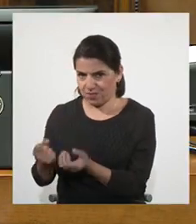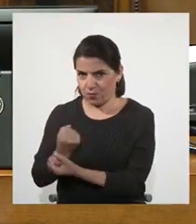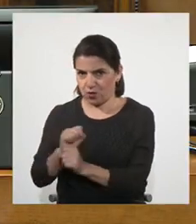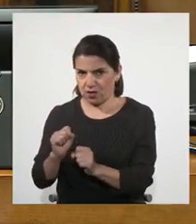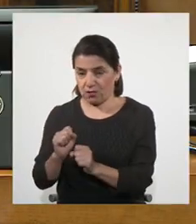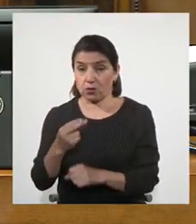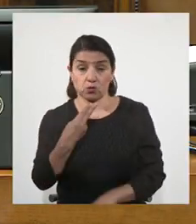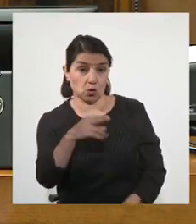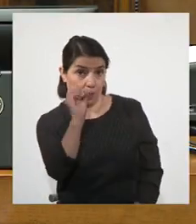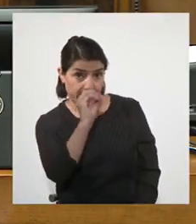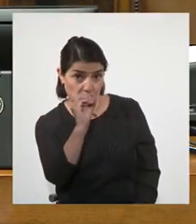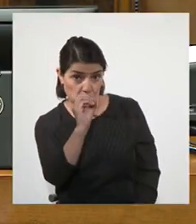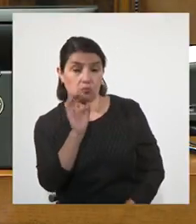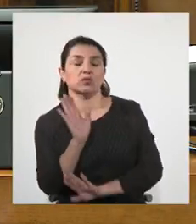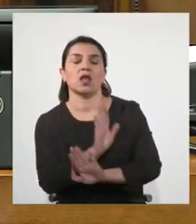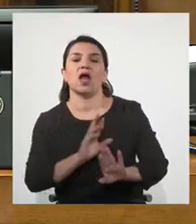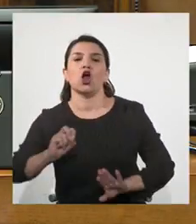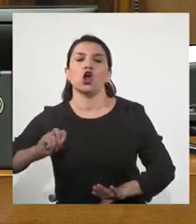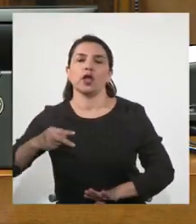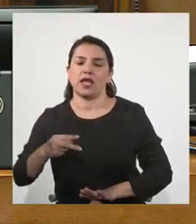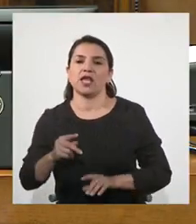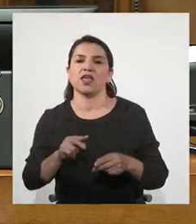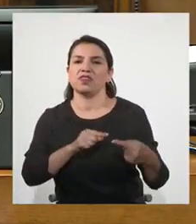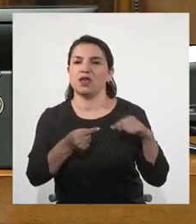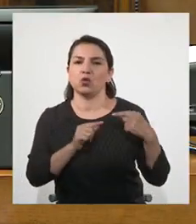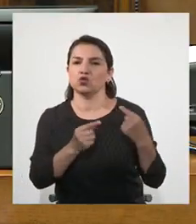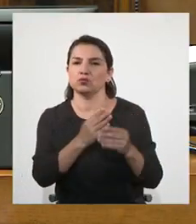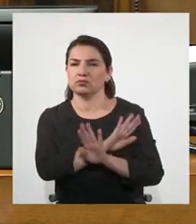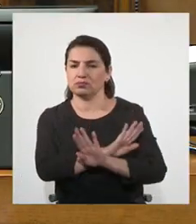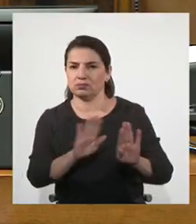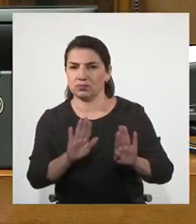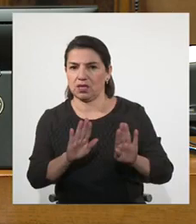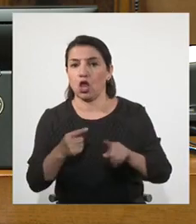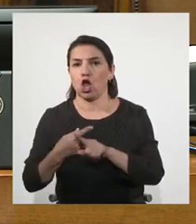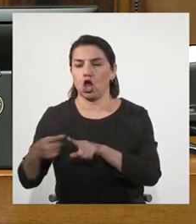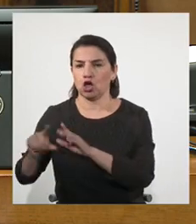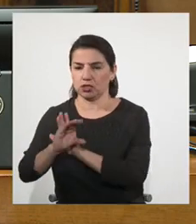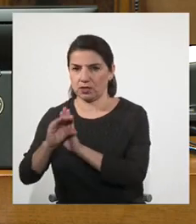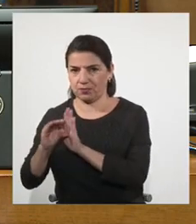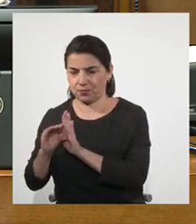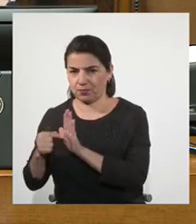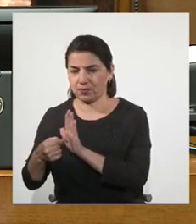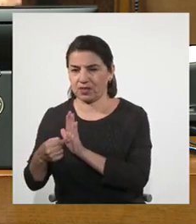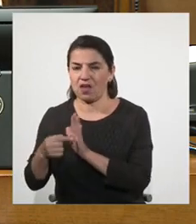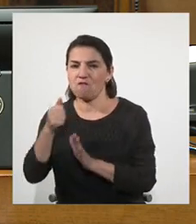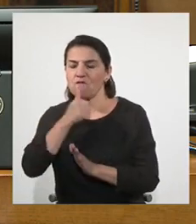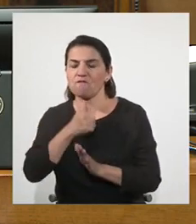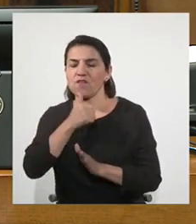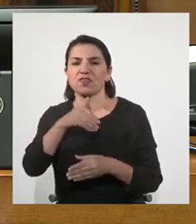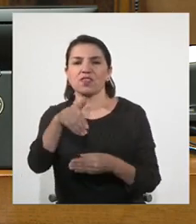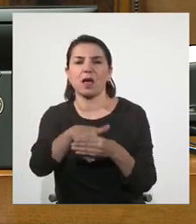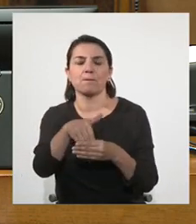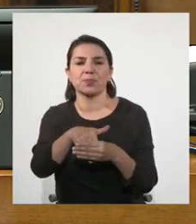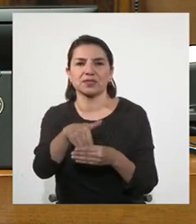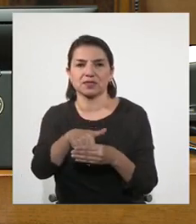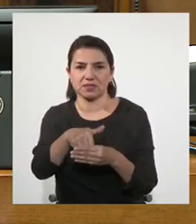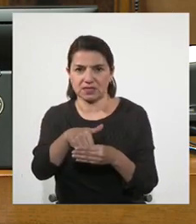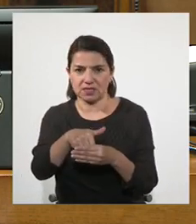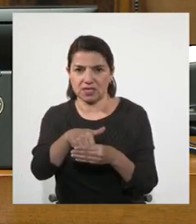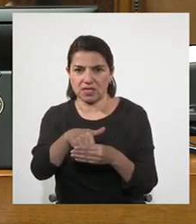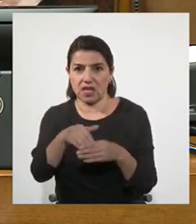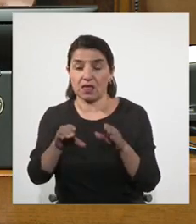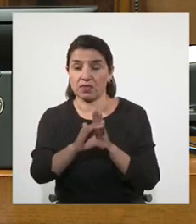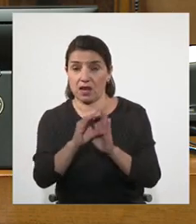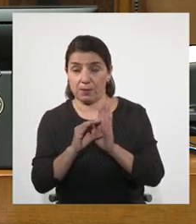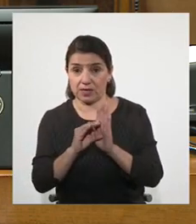Ok, cerramos esta discusión, pasamos a la siguiente partida y queda pendiente obviamente la votación de la partida a la espera de la indicación que va a presentar